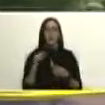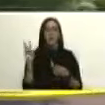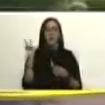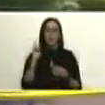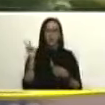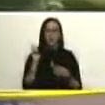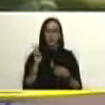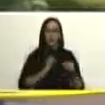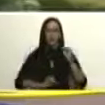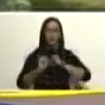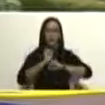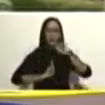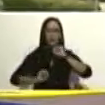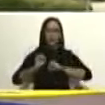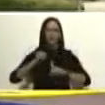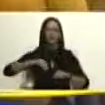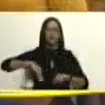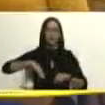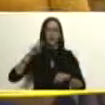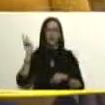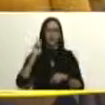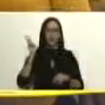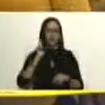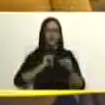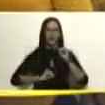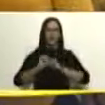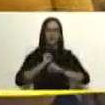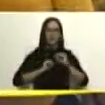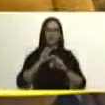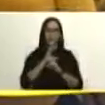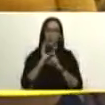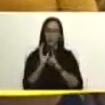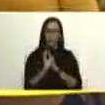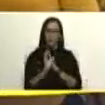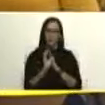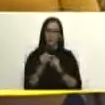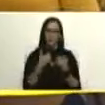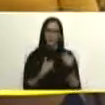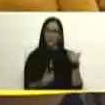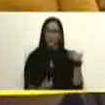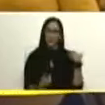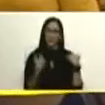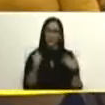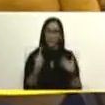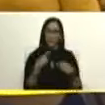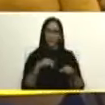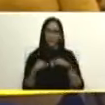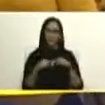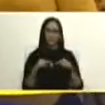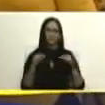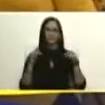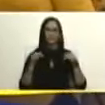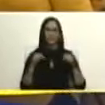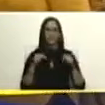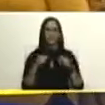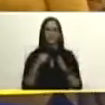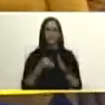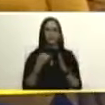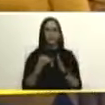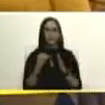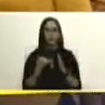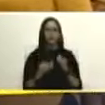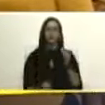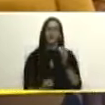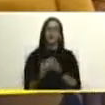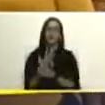que defiende su Esequibo, en la Venezuela que defiende su cultura. Presidente, el primer director de esta institución, que fue